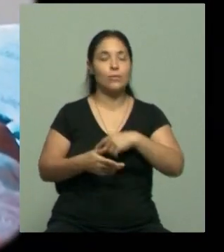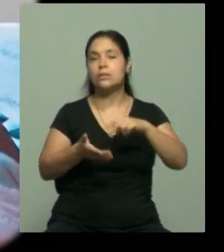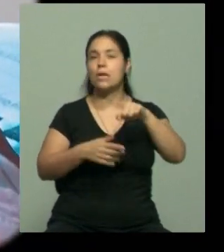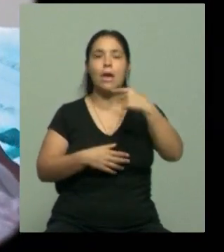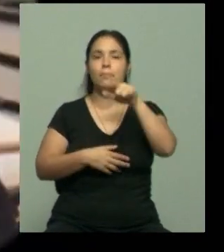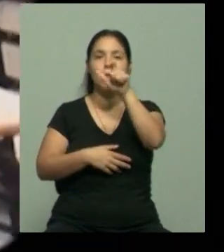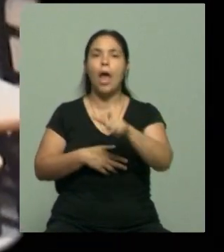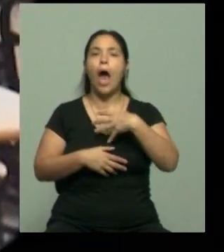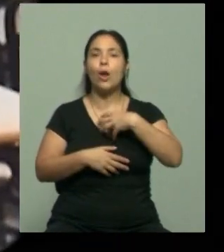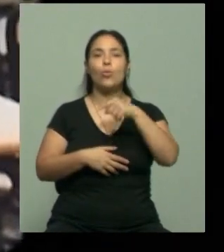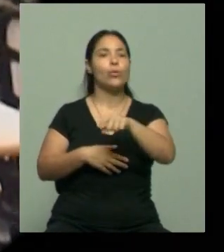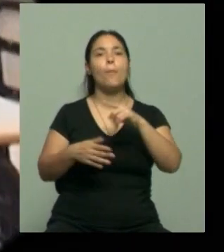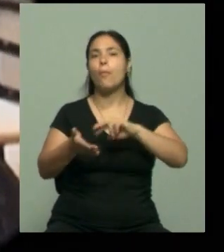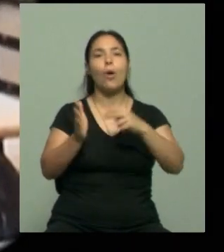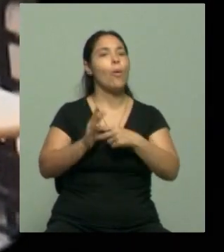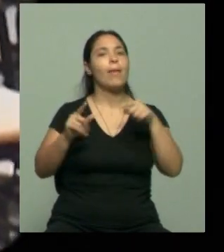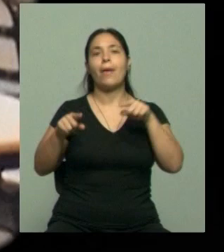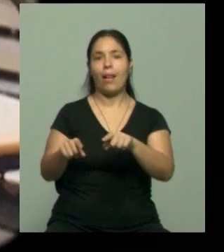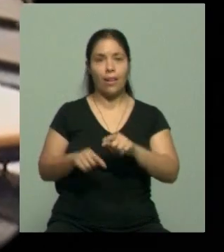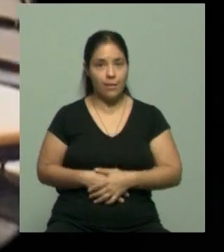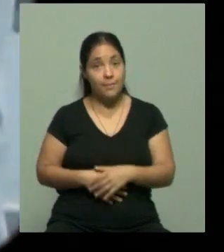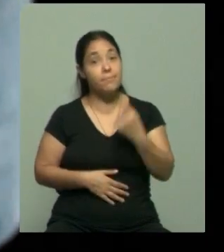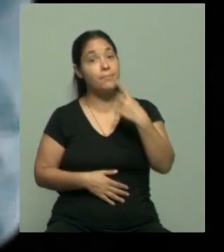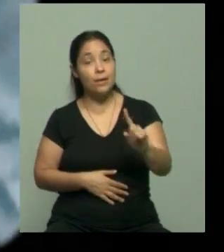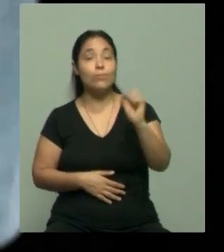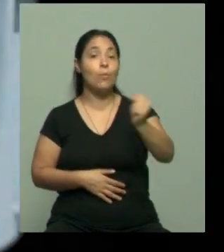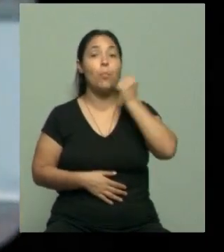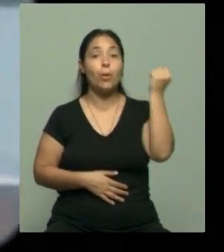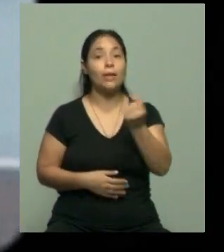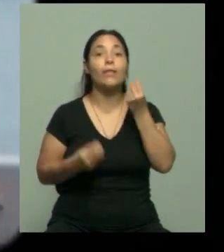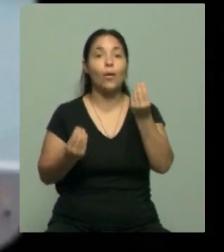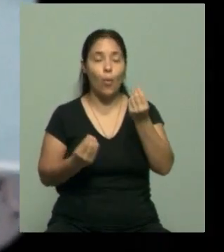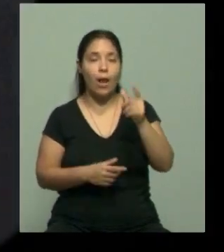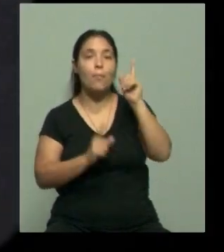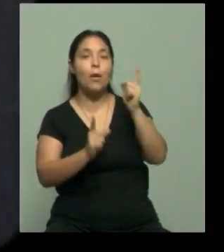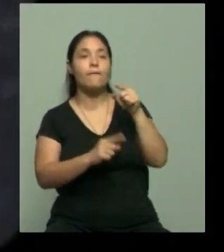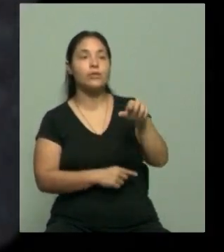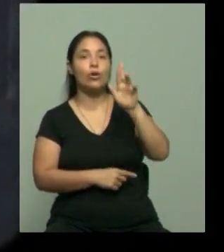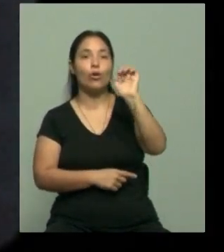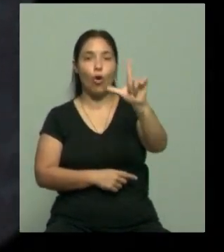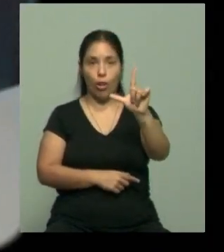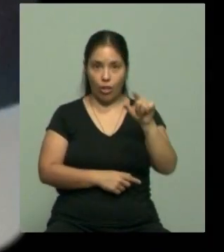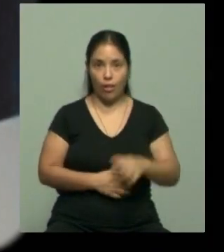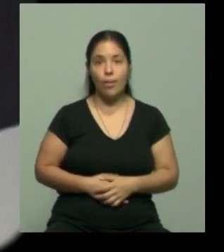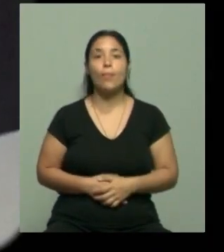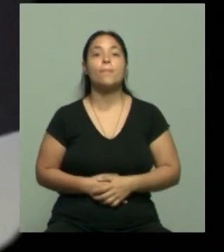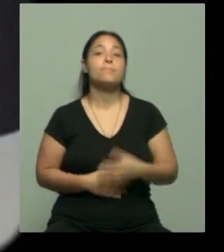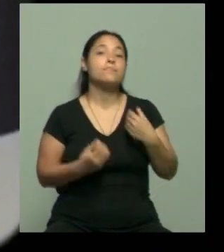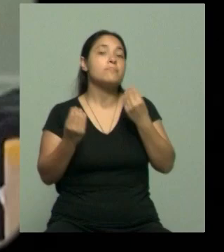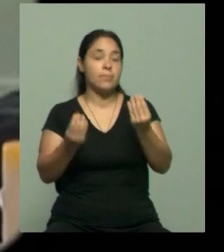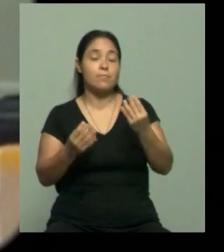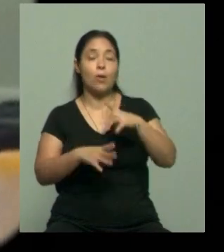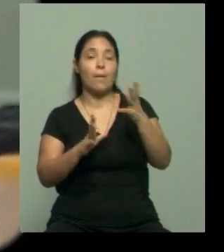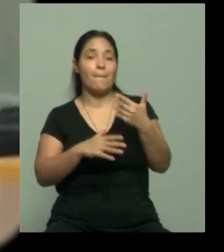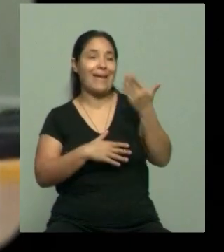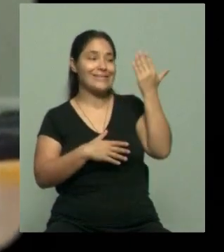estudiantes. Sin embargo, una parte fundamental de este proceso es el rol del docente. Cualquier sistema educativo